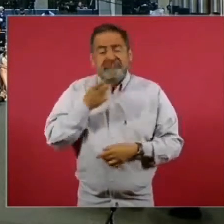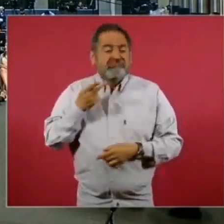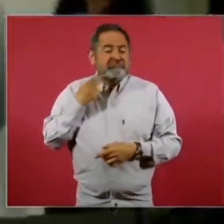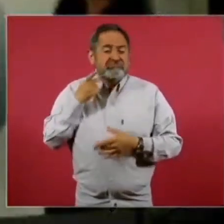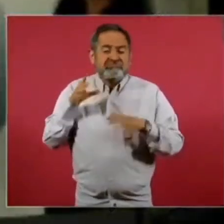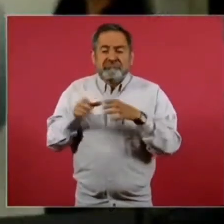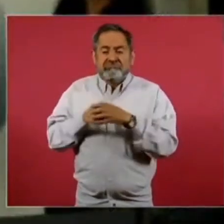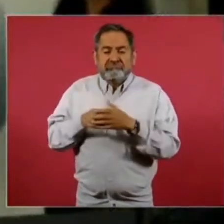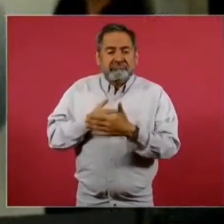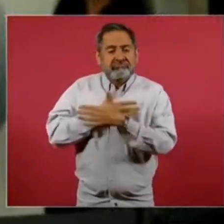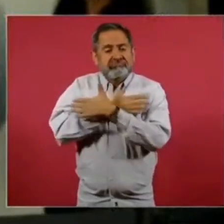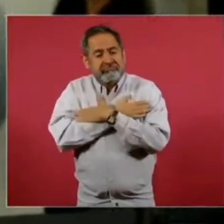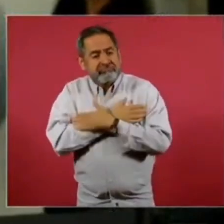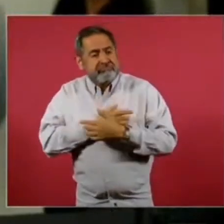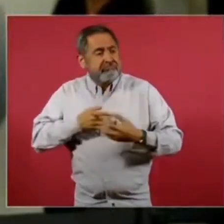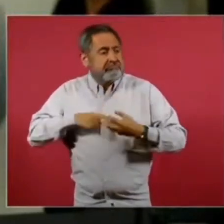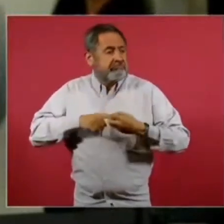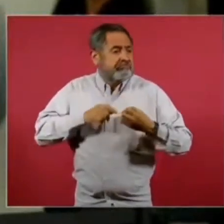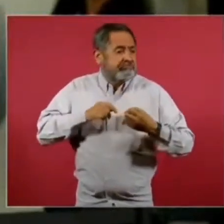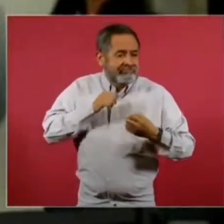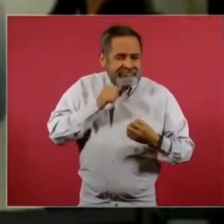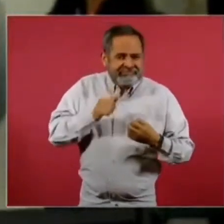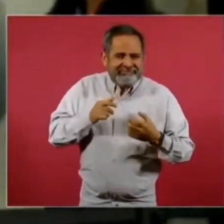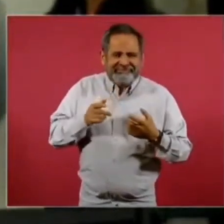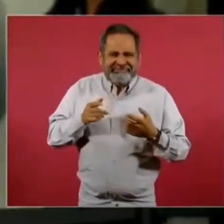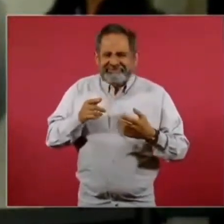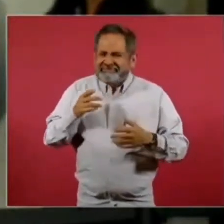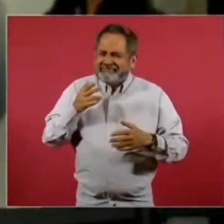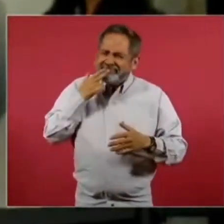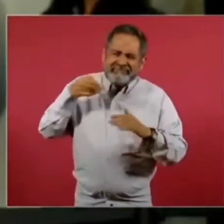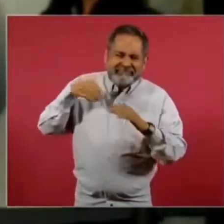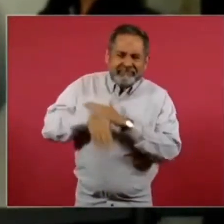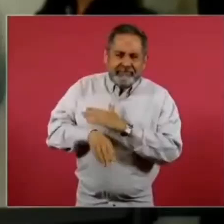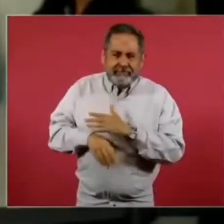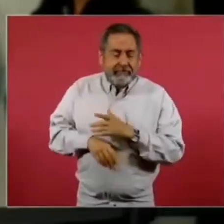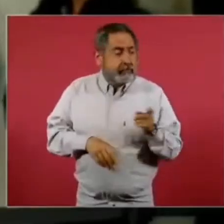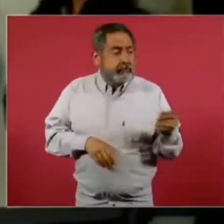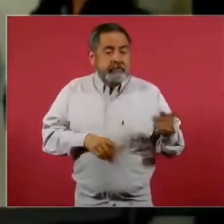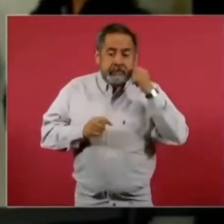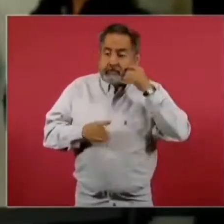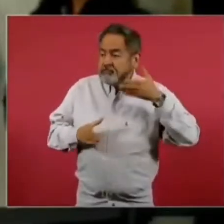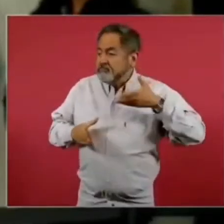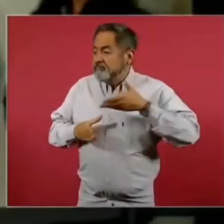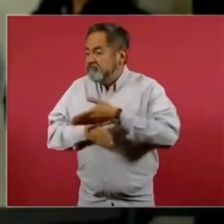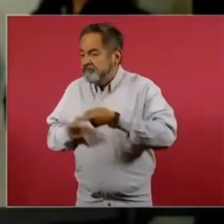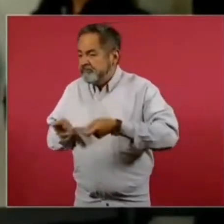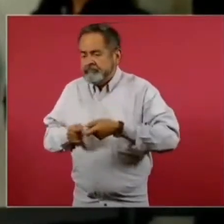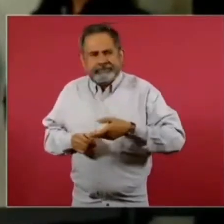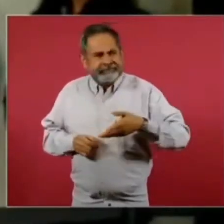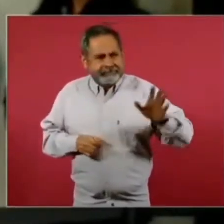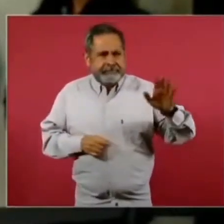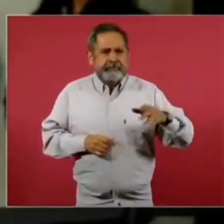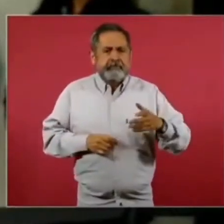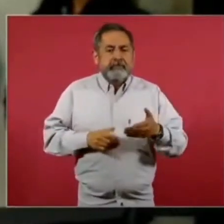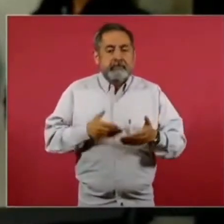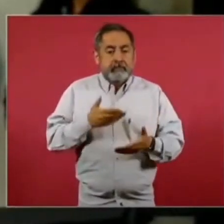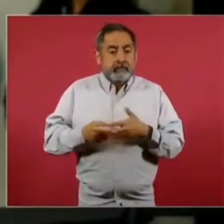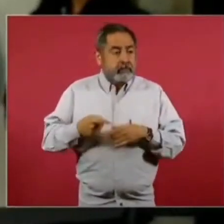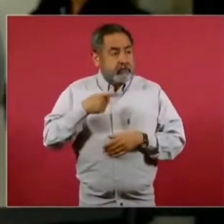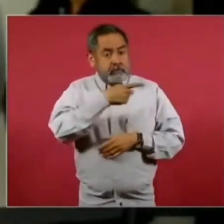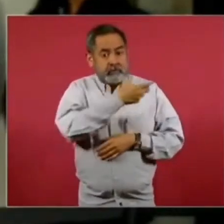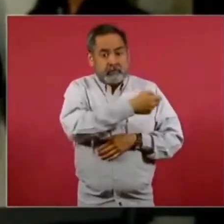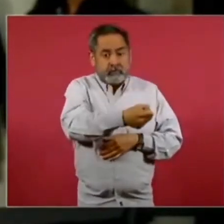abrazos no balazos Pues no ha funcionado y pues está a favor del intervencionismo en México Y pues ahora fue juzgado